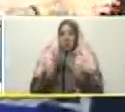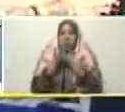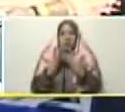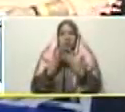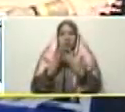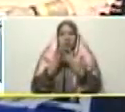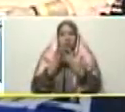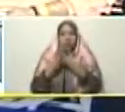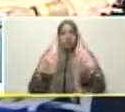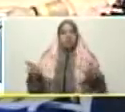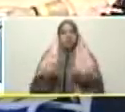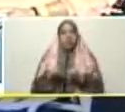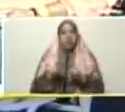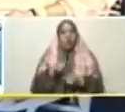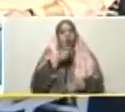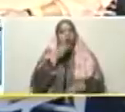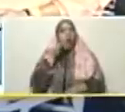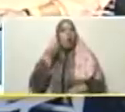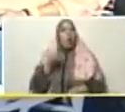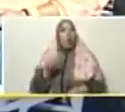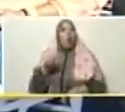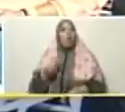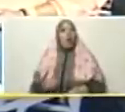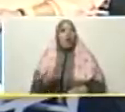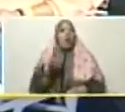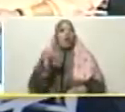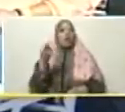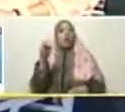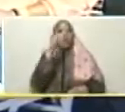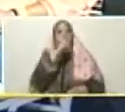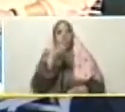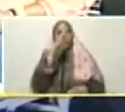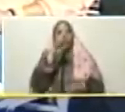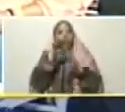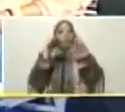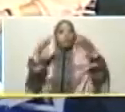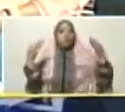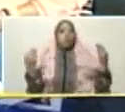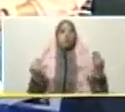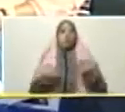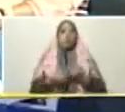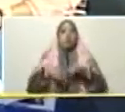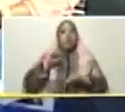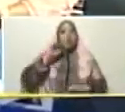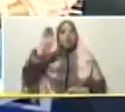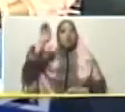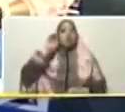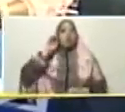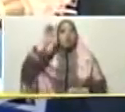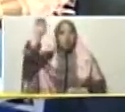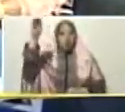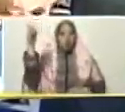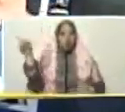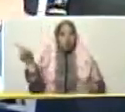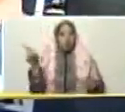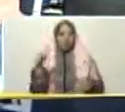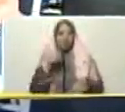tenemos el espíritu de los jóvenes de 20 años y vamos a tragarnos al mundo y vamos a estar ante también